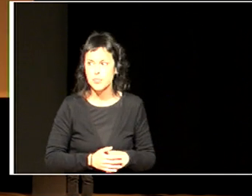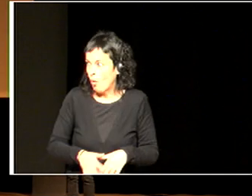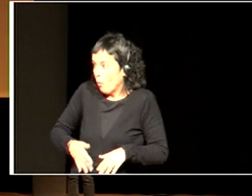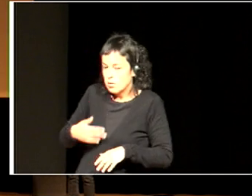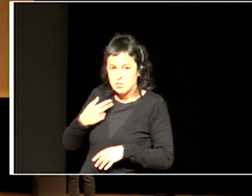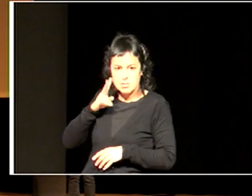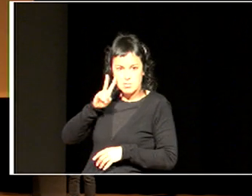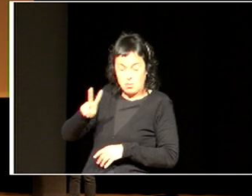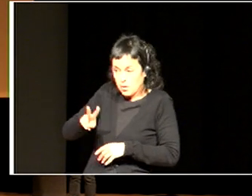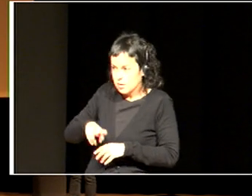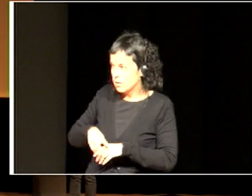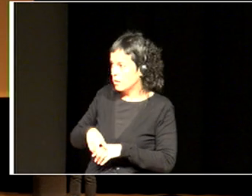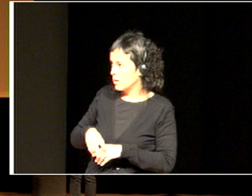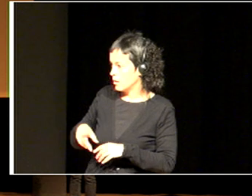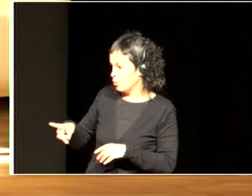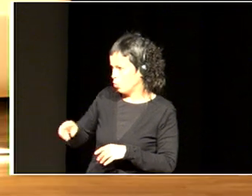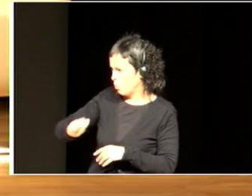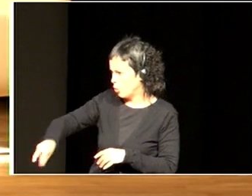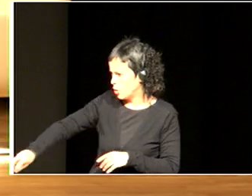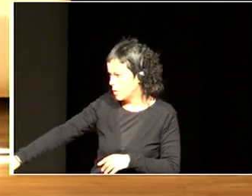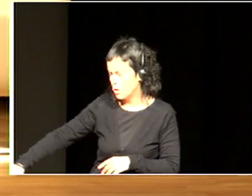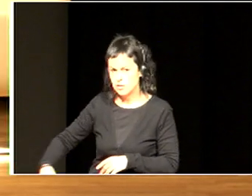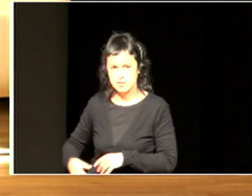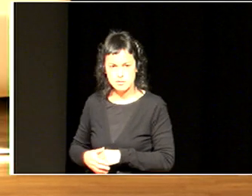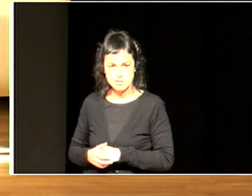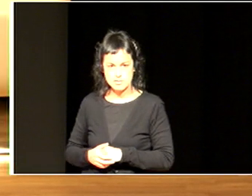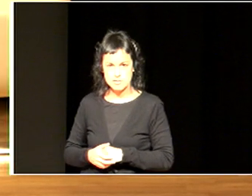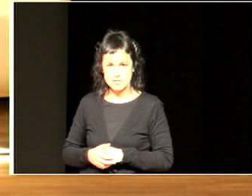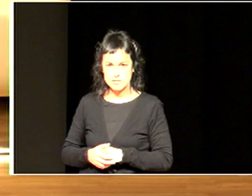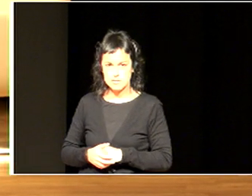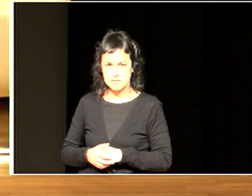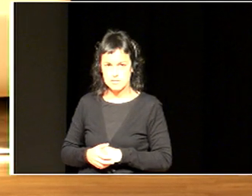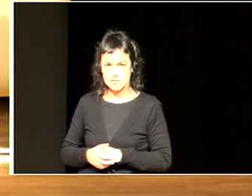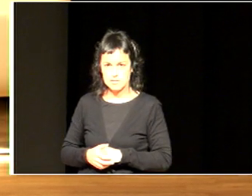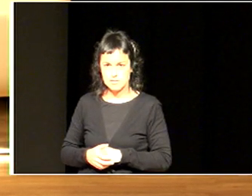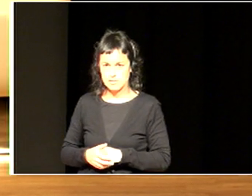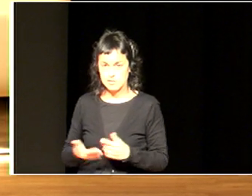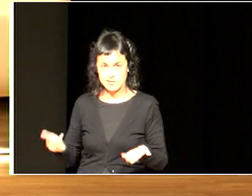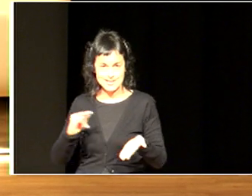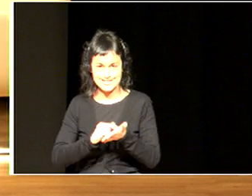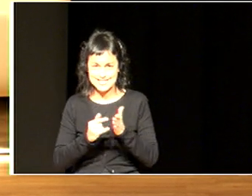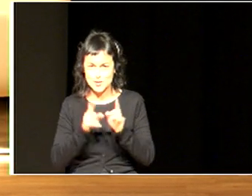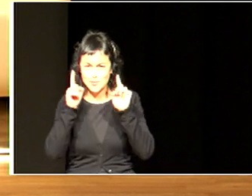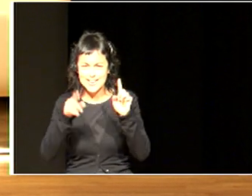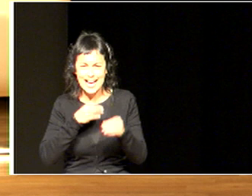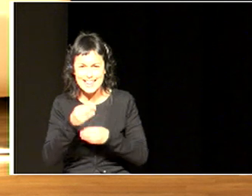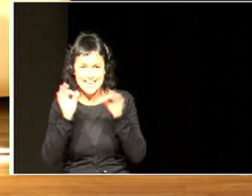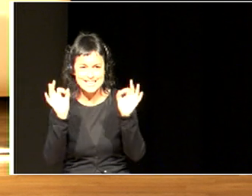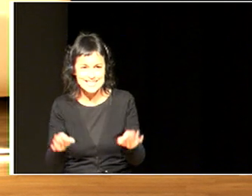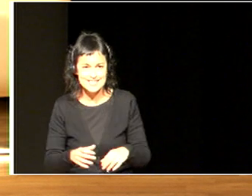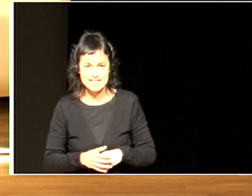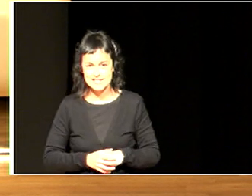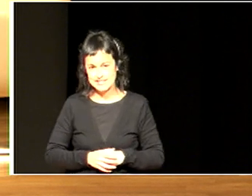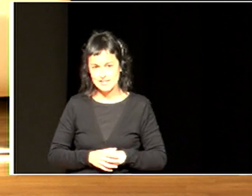y cada vez estás peor eso es lo que hace el sistema educativo muchas veces